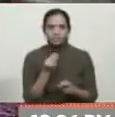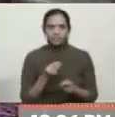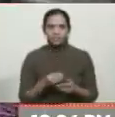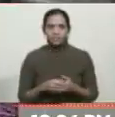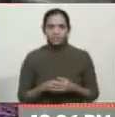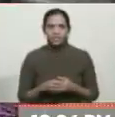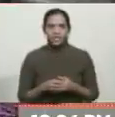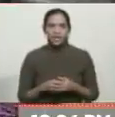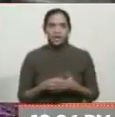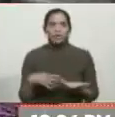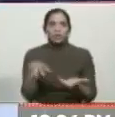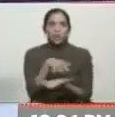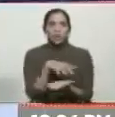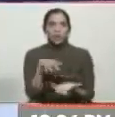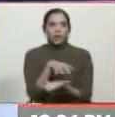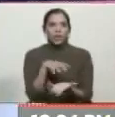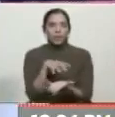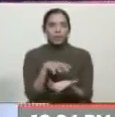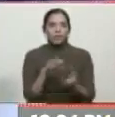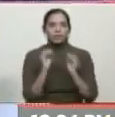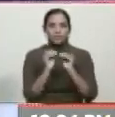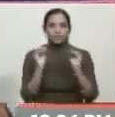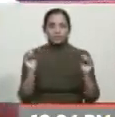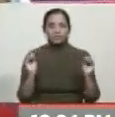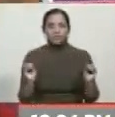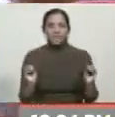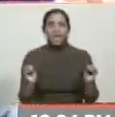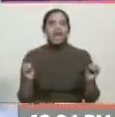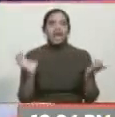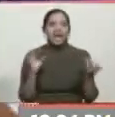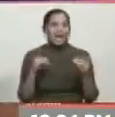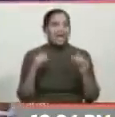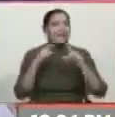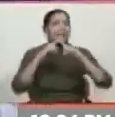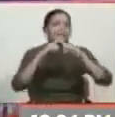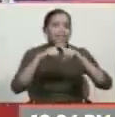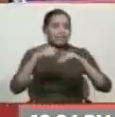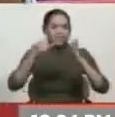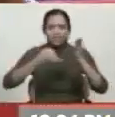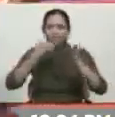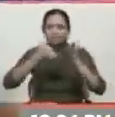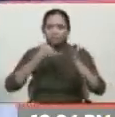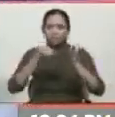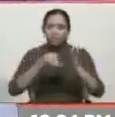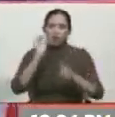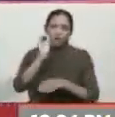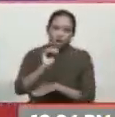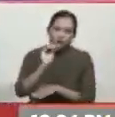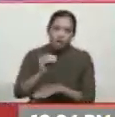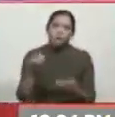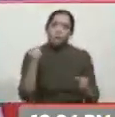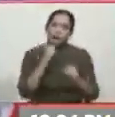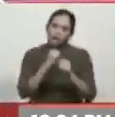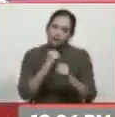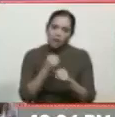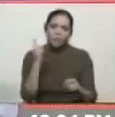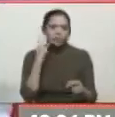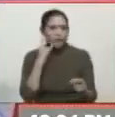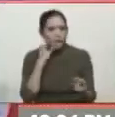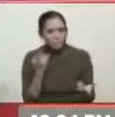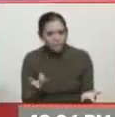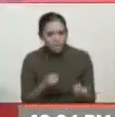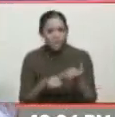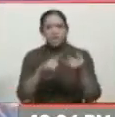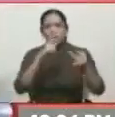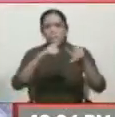en cuanto al problema cuando uno le hace un llamado a determinada institución, a X institución, mira, ponte a trabajar en esto, hermano, ponte las pilas con esto, ponte las pilas